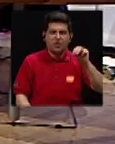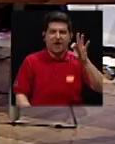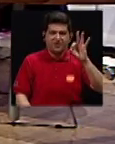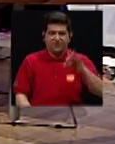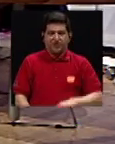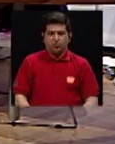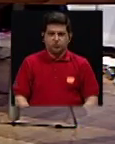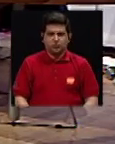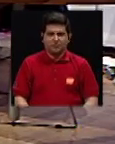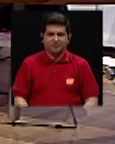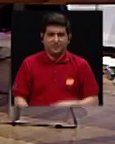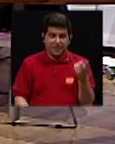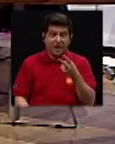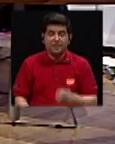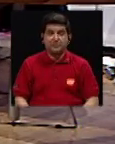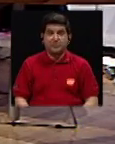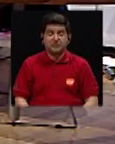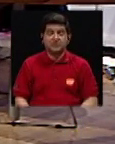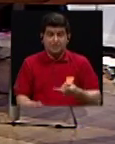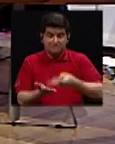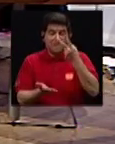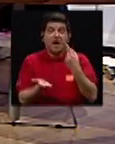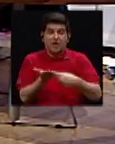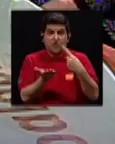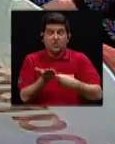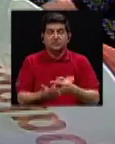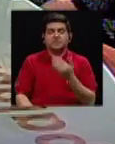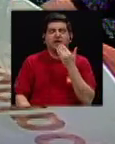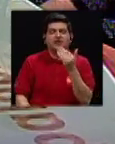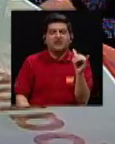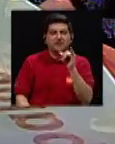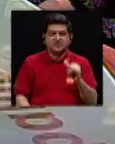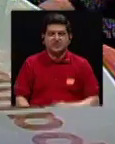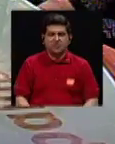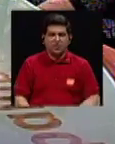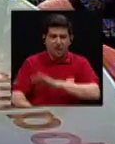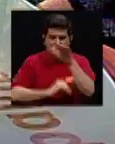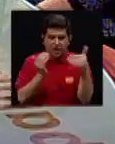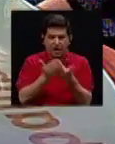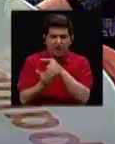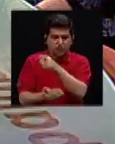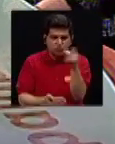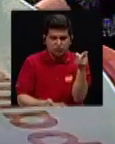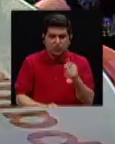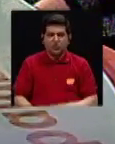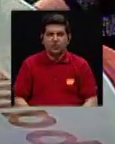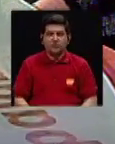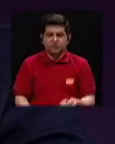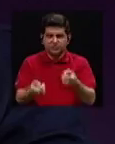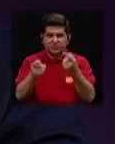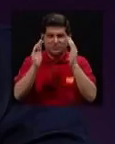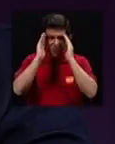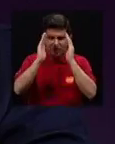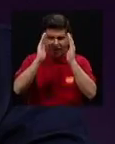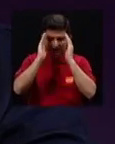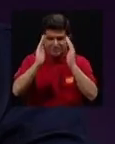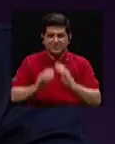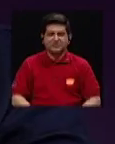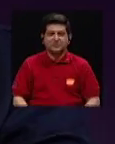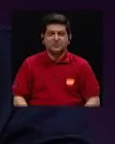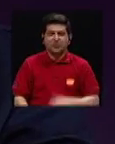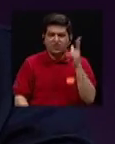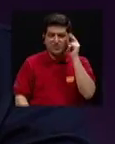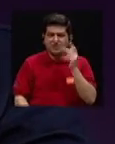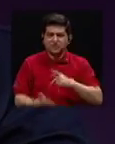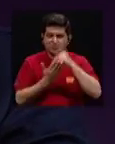cato y a Julia monares fragoso por esta rica discusión y Les agradecemos también a todas y todos ustedes por